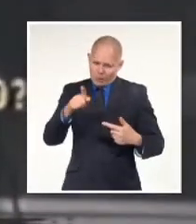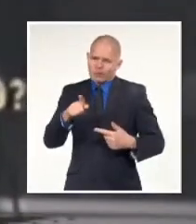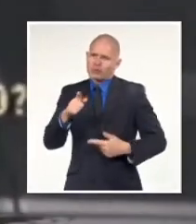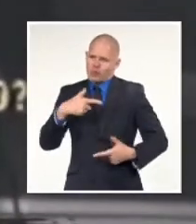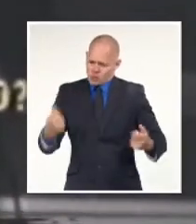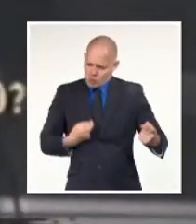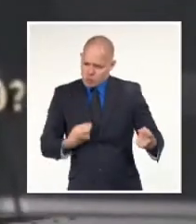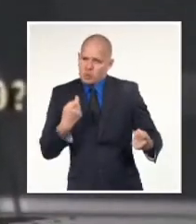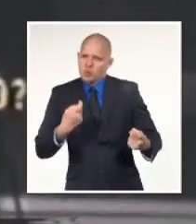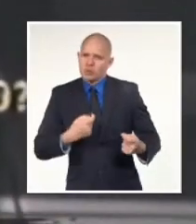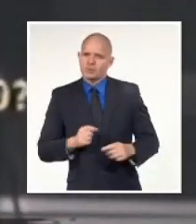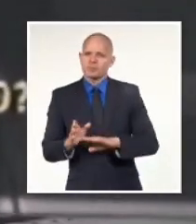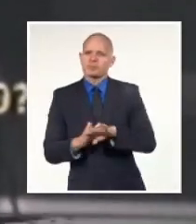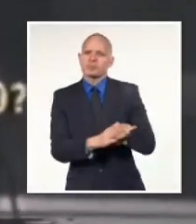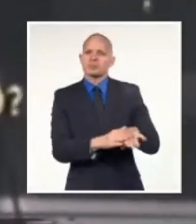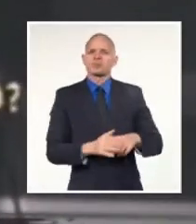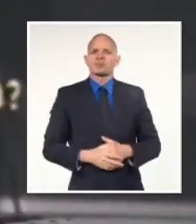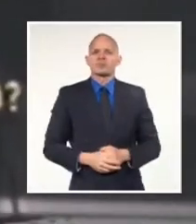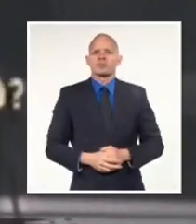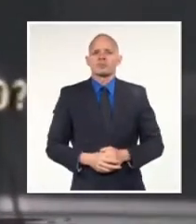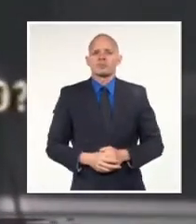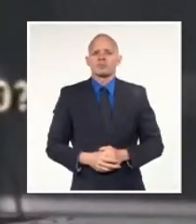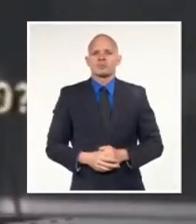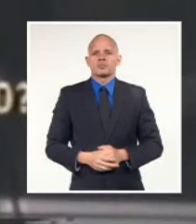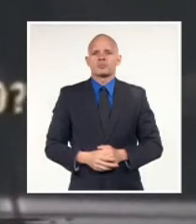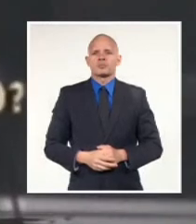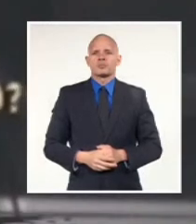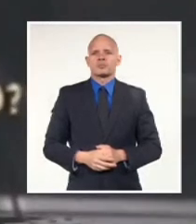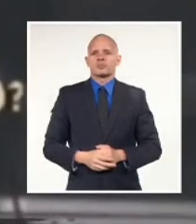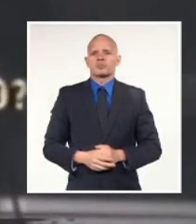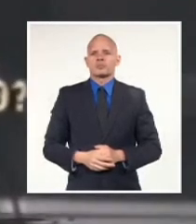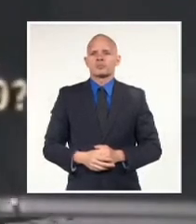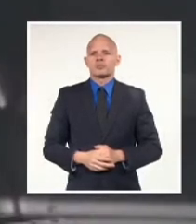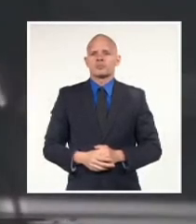Are you sorry that you shot this